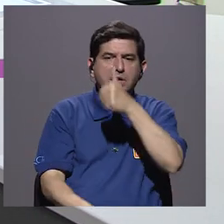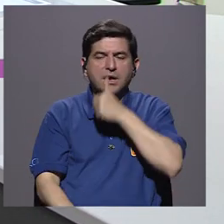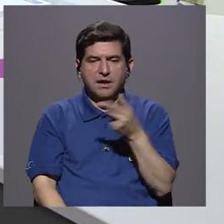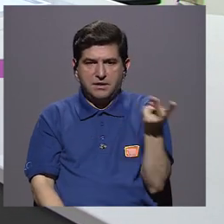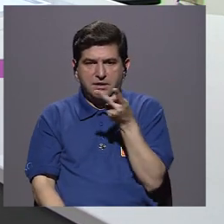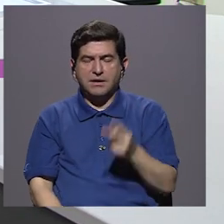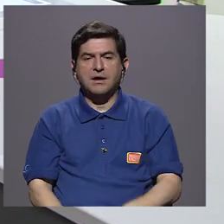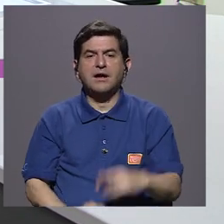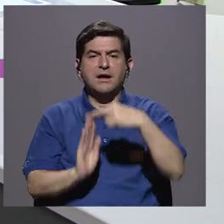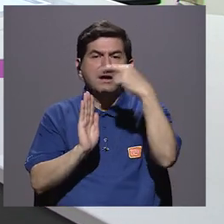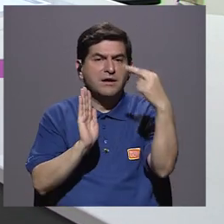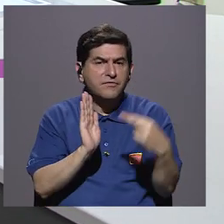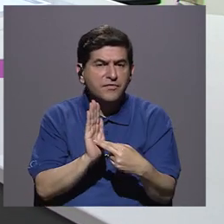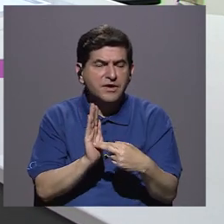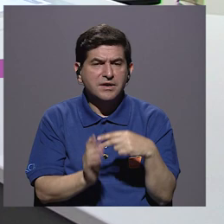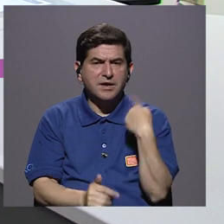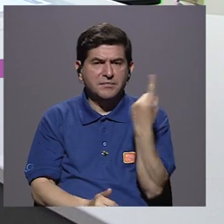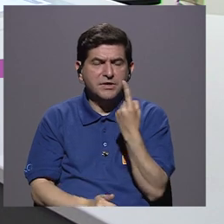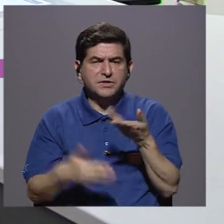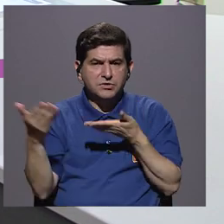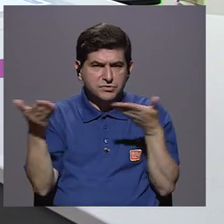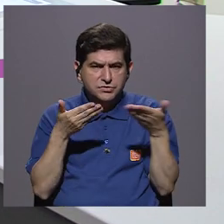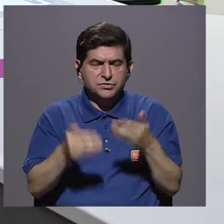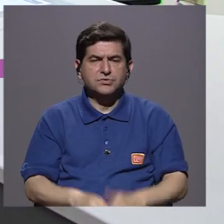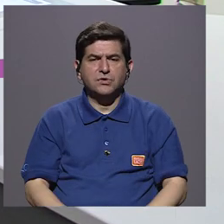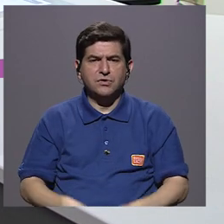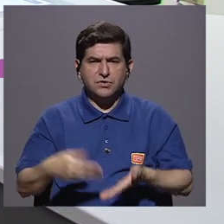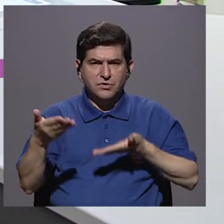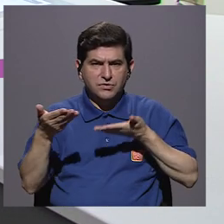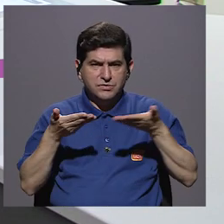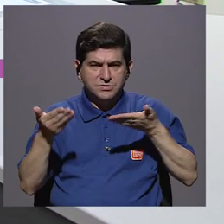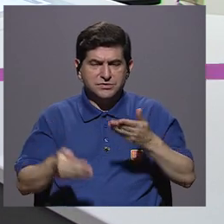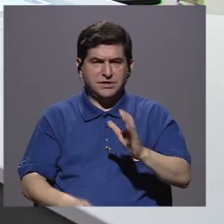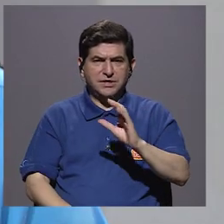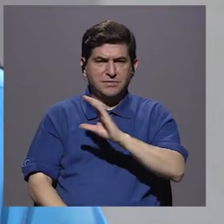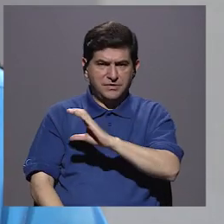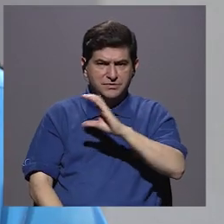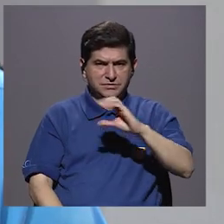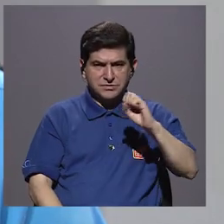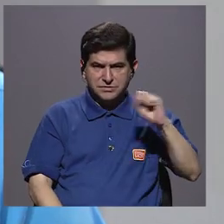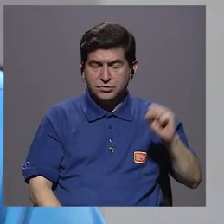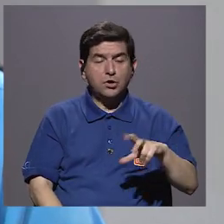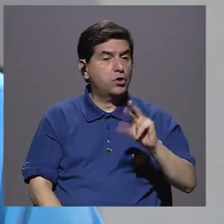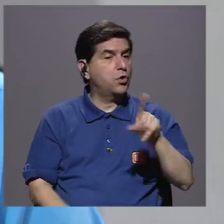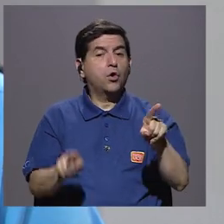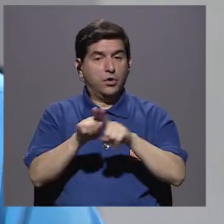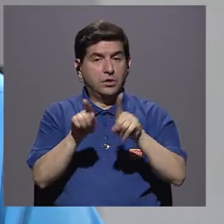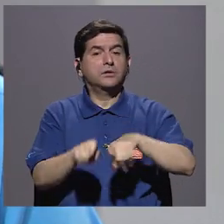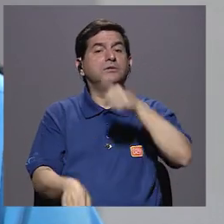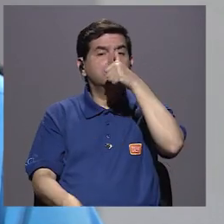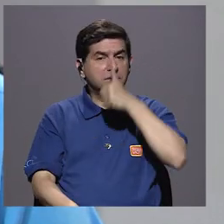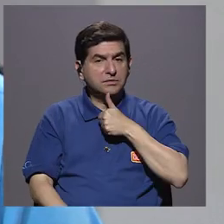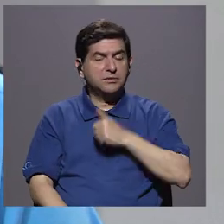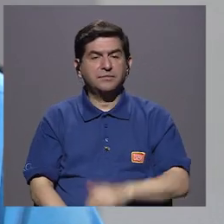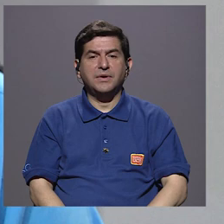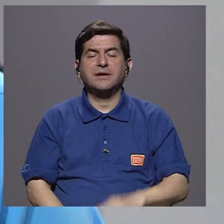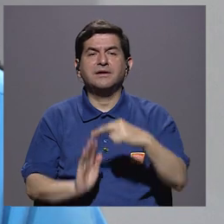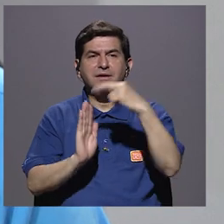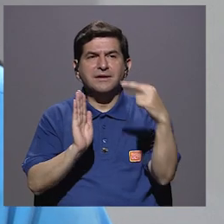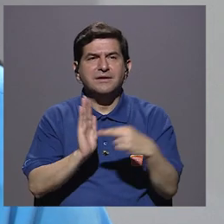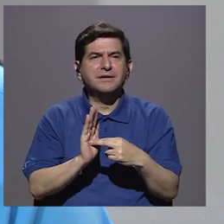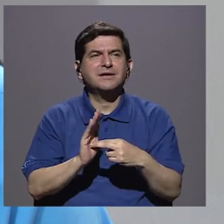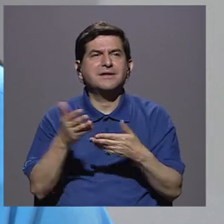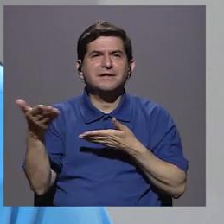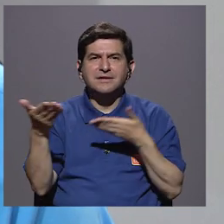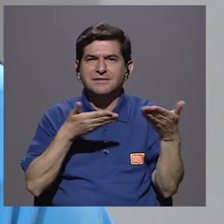Uh-huh. ¿El reglamento sí es solamente para los servicios de la caja? El reglamento aplica también para lo privado. Ah, ok. Y aparte, el reglamento